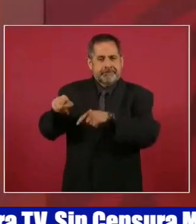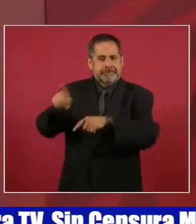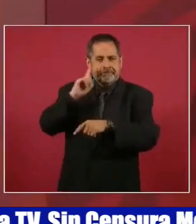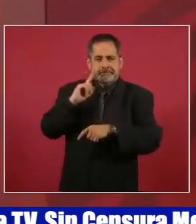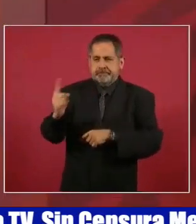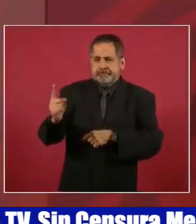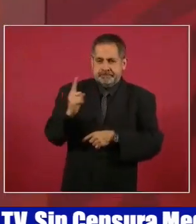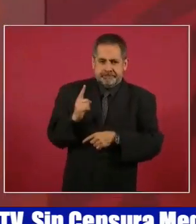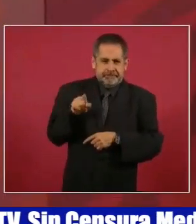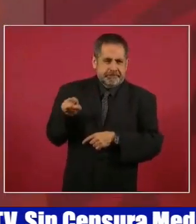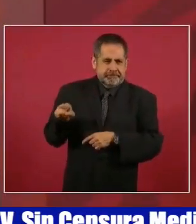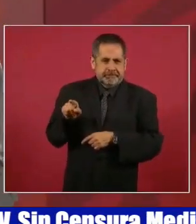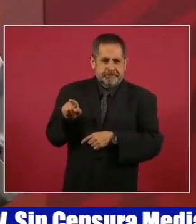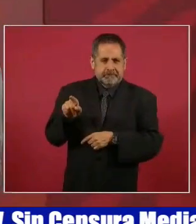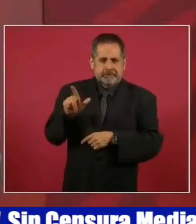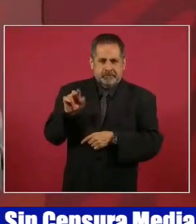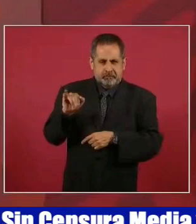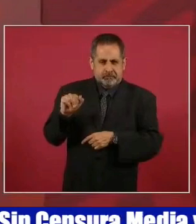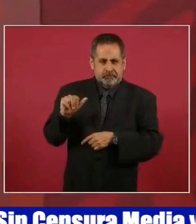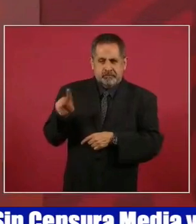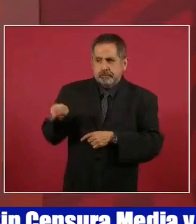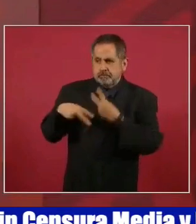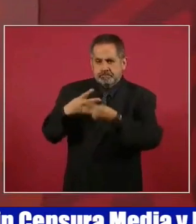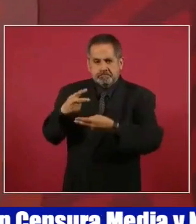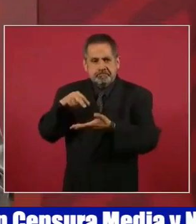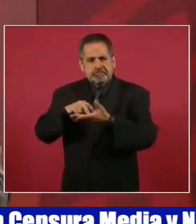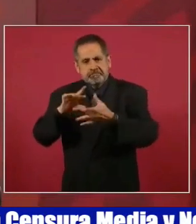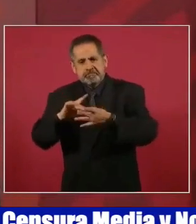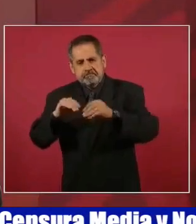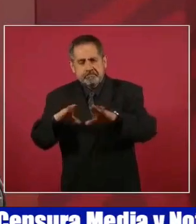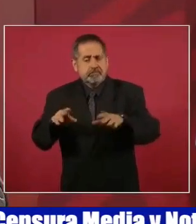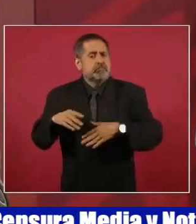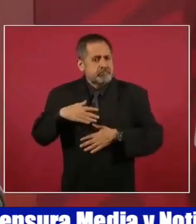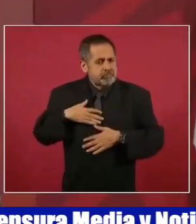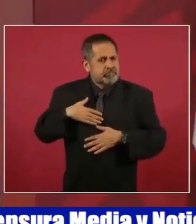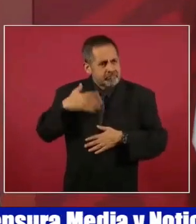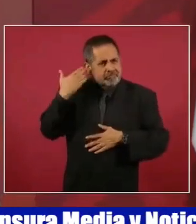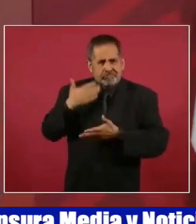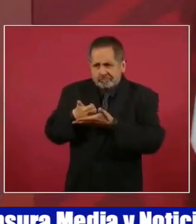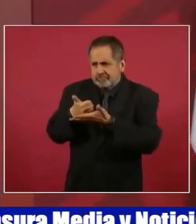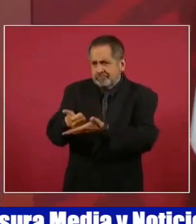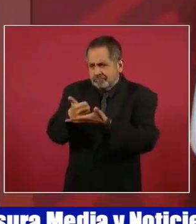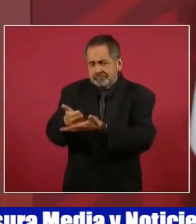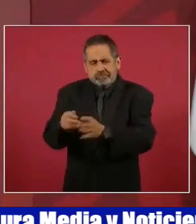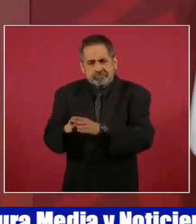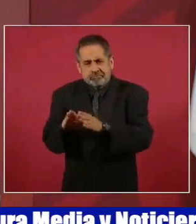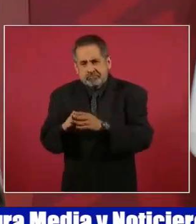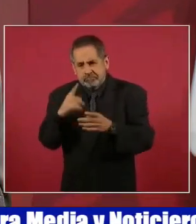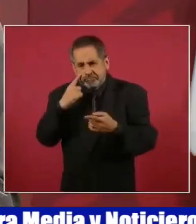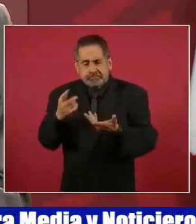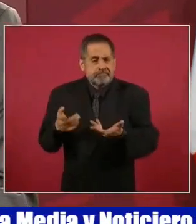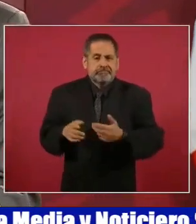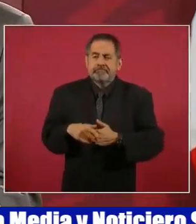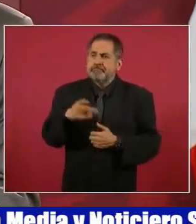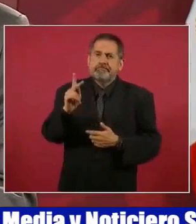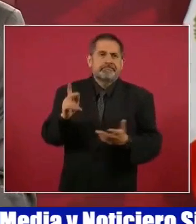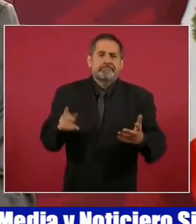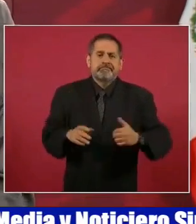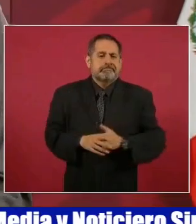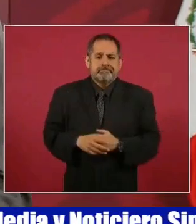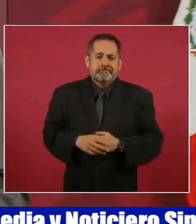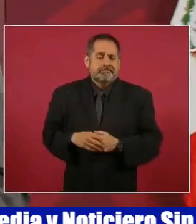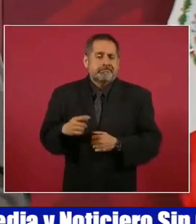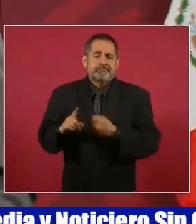incluso Dolly Esteves, cita a Dolly Esteves en Twitter, desmiente también a Héctor de Mauleón.